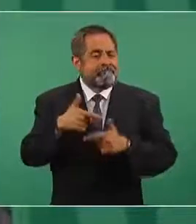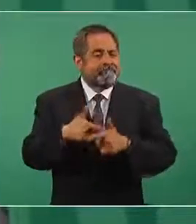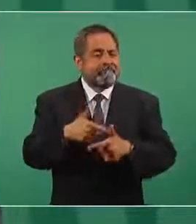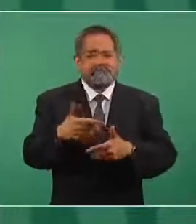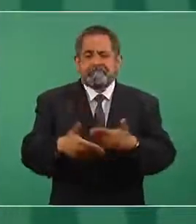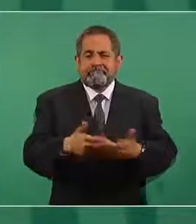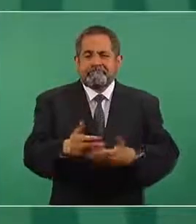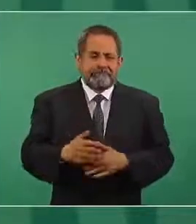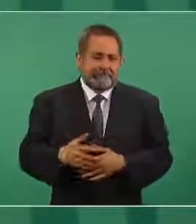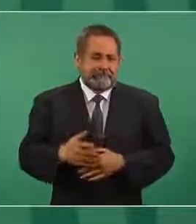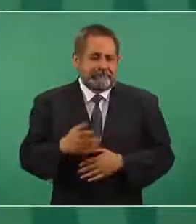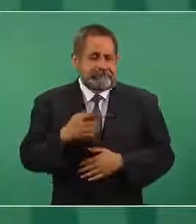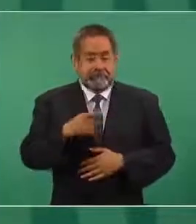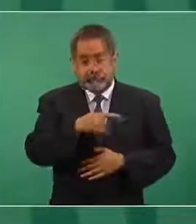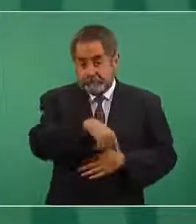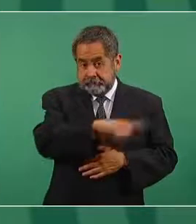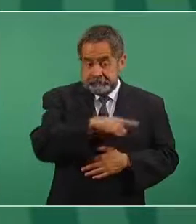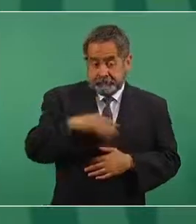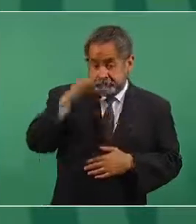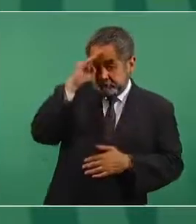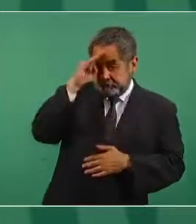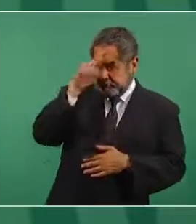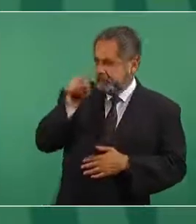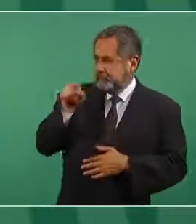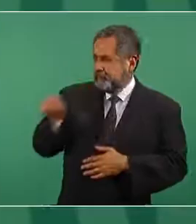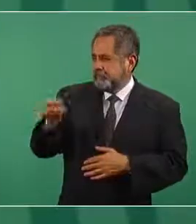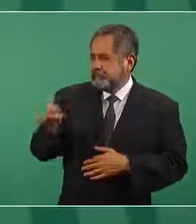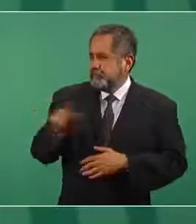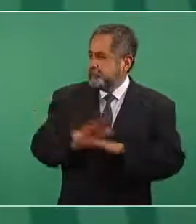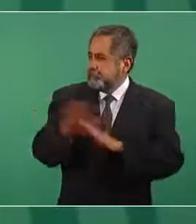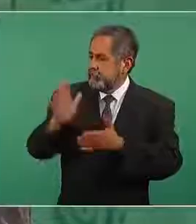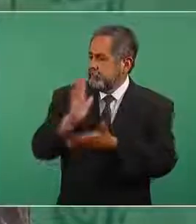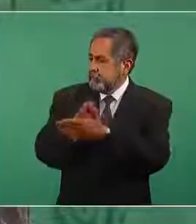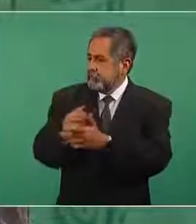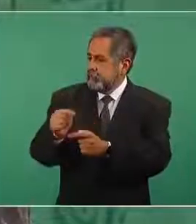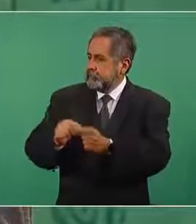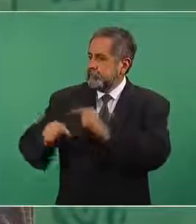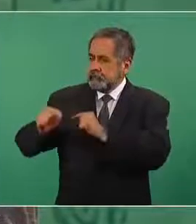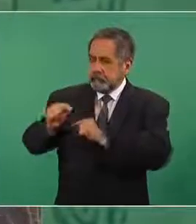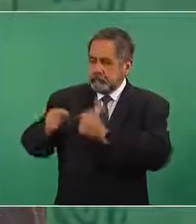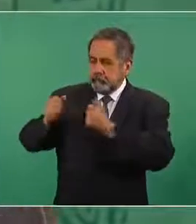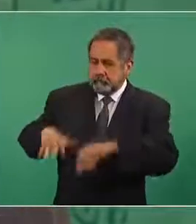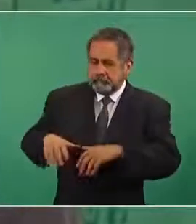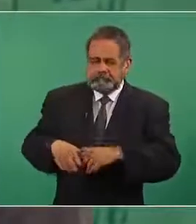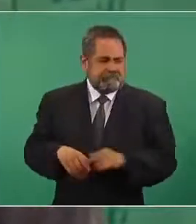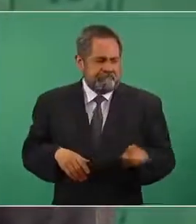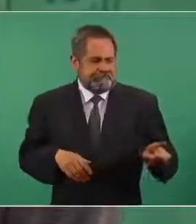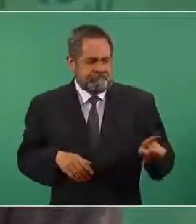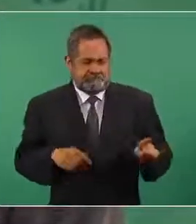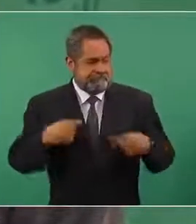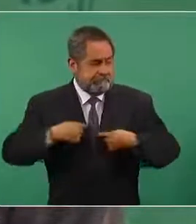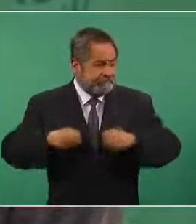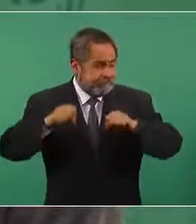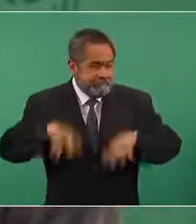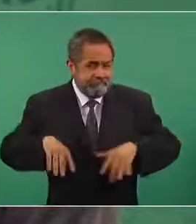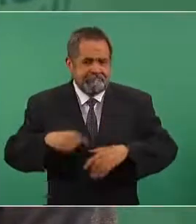que vamos nosotros a dar marcha atrás. No, al